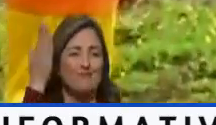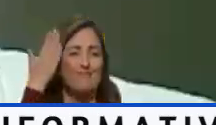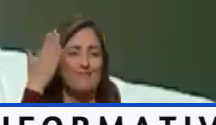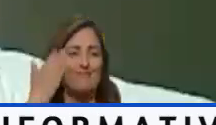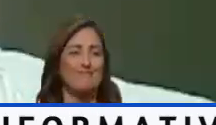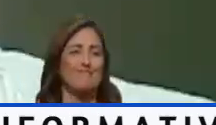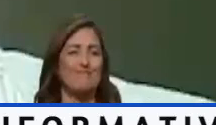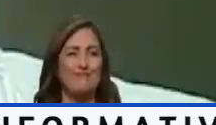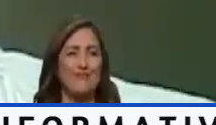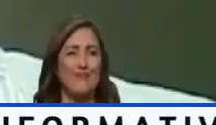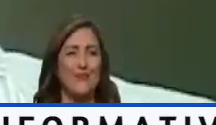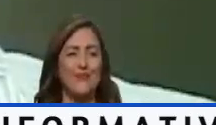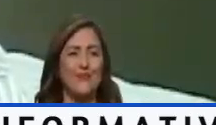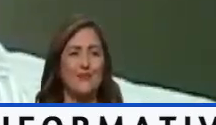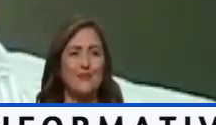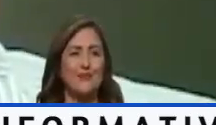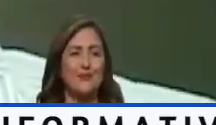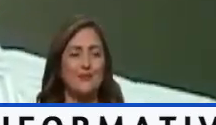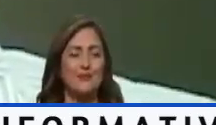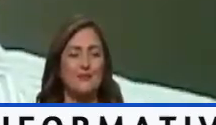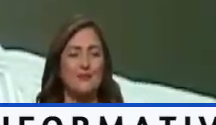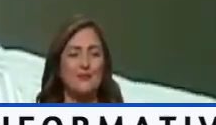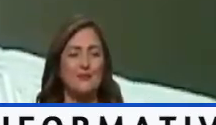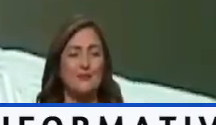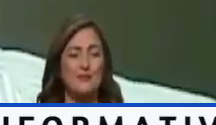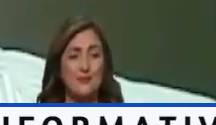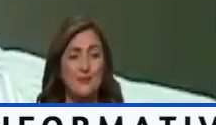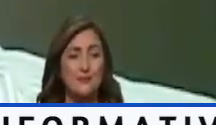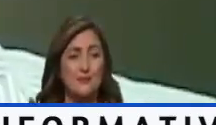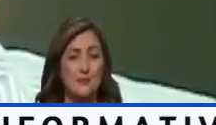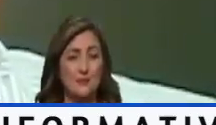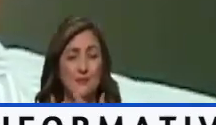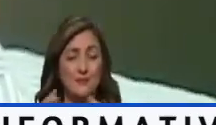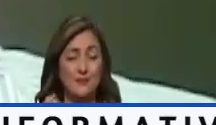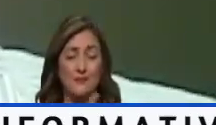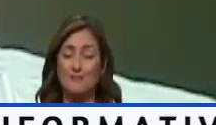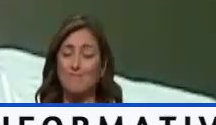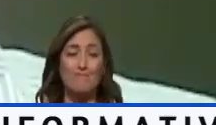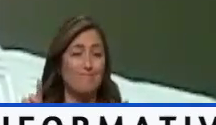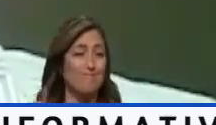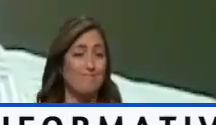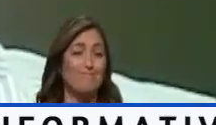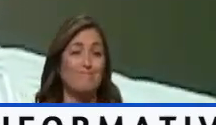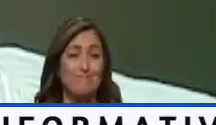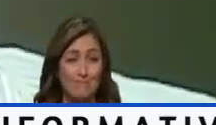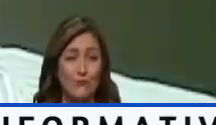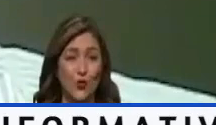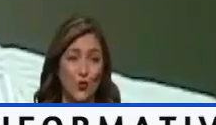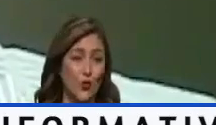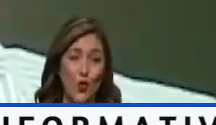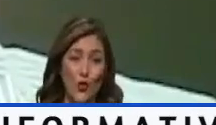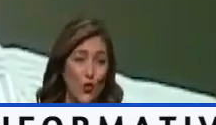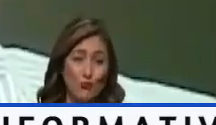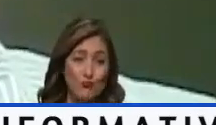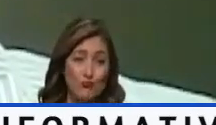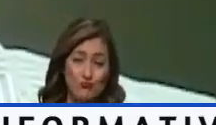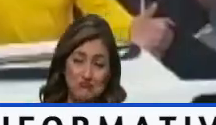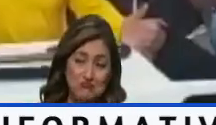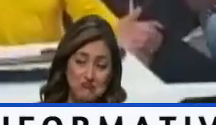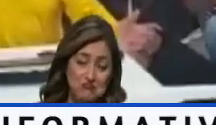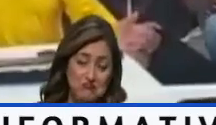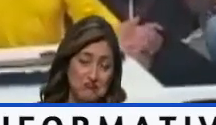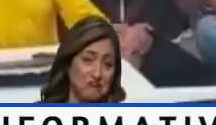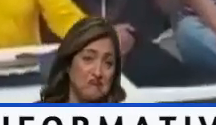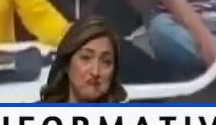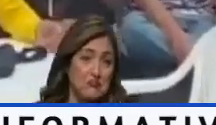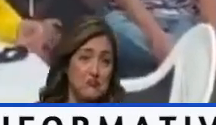penitenciarios. Es que hay una libertad de acción por parte de los presos que tienen todo a su disposición y controlan.